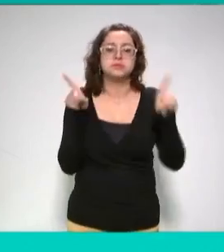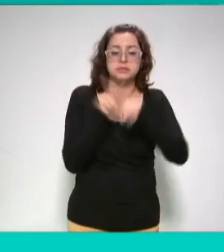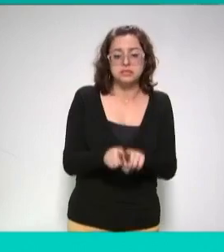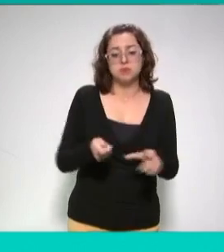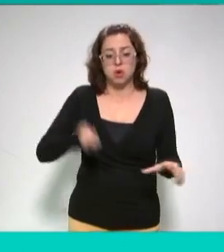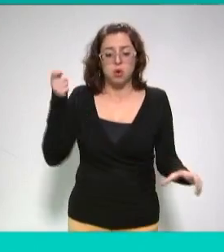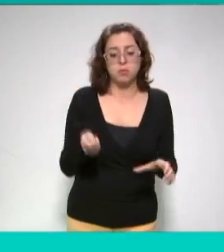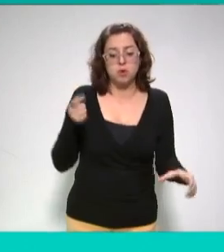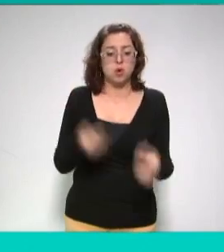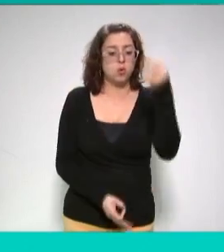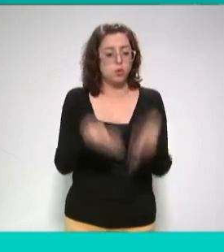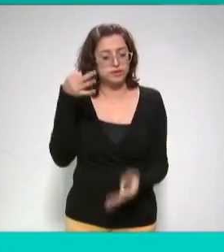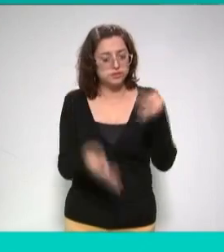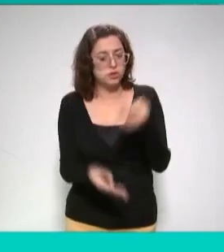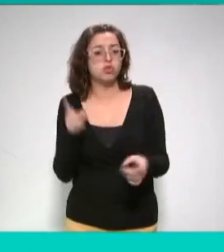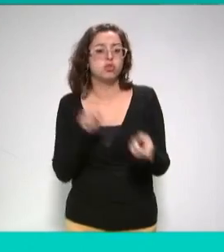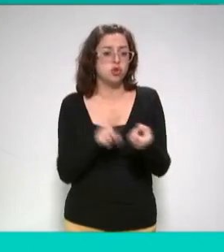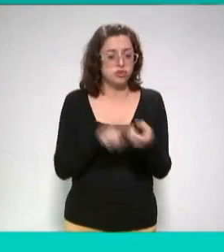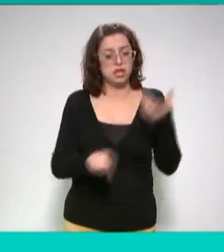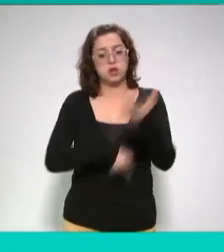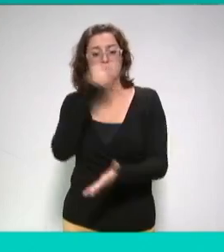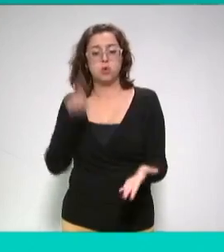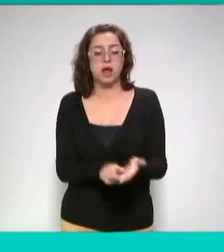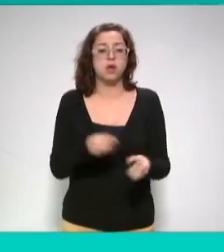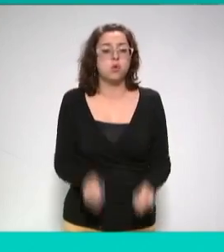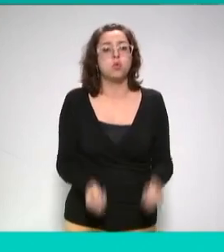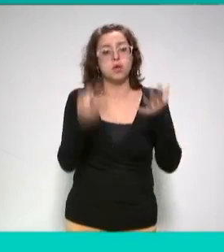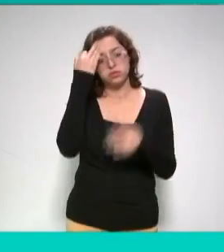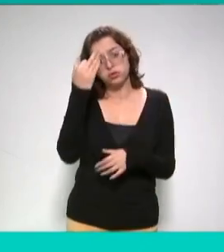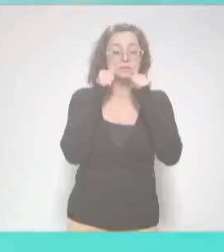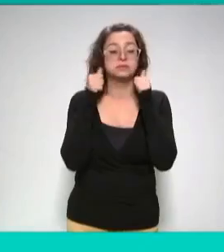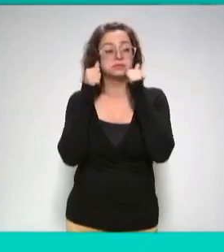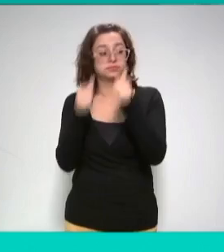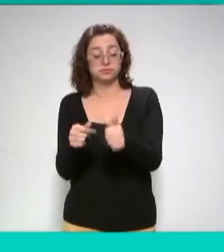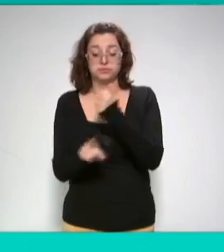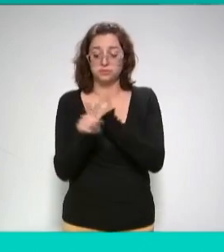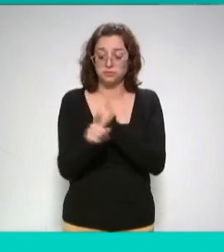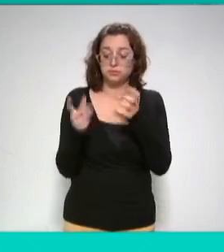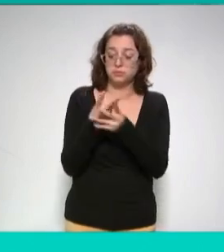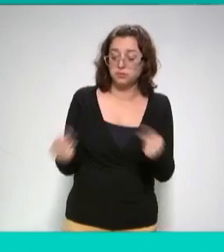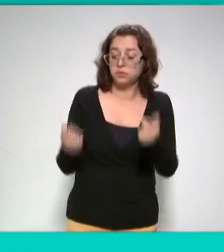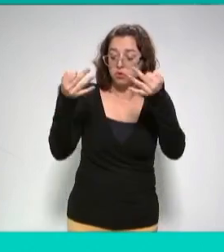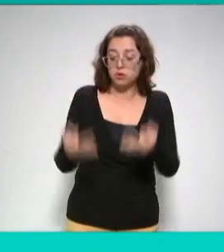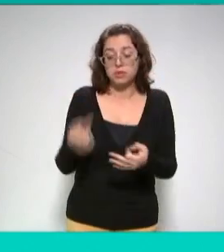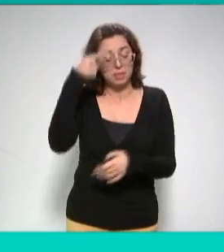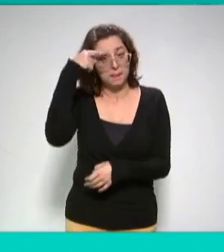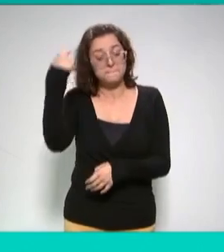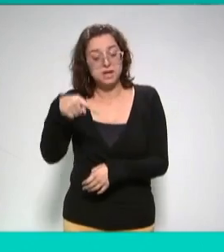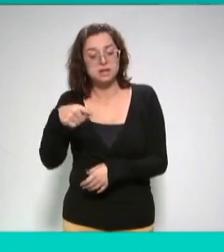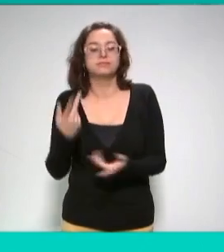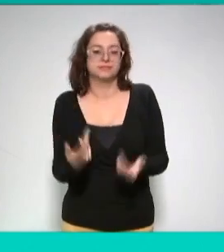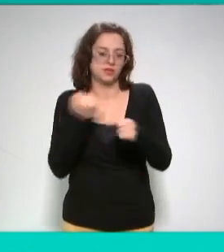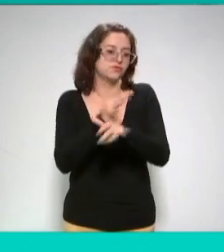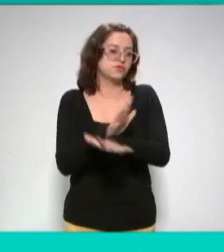penal juzgado en el que se dictaron las sentencias y la penalidad de las condenatorias, en la medida en que se garantice la publicidad